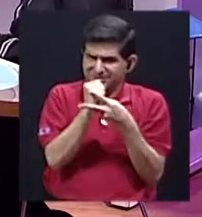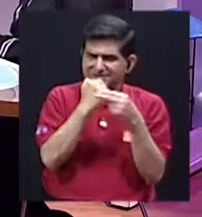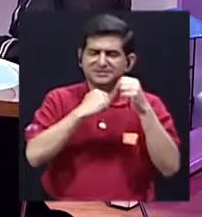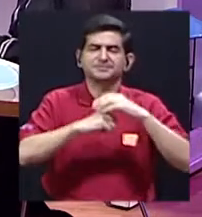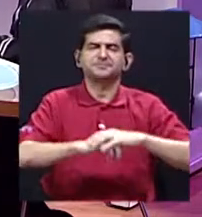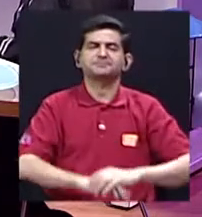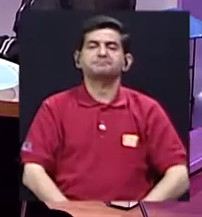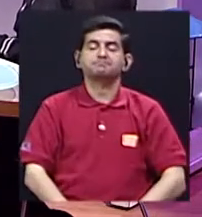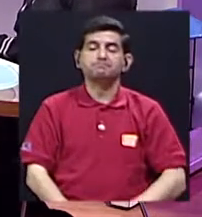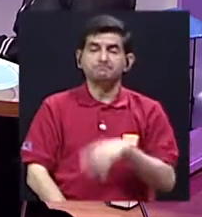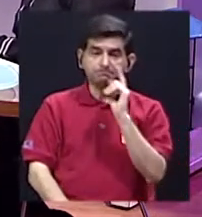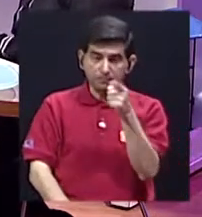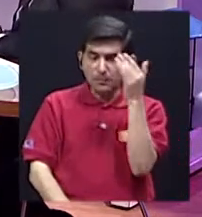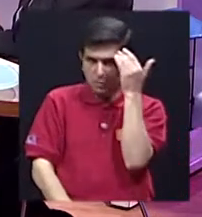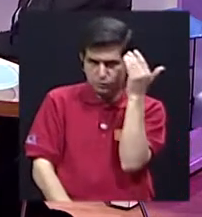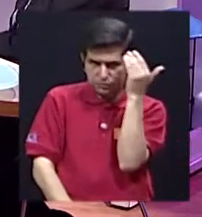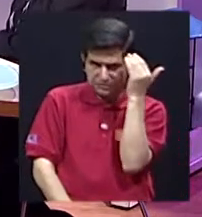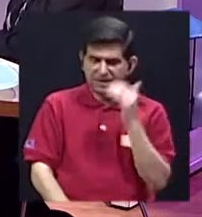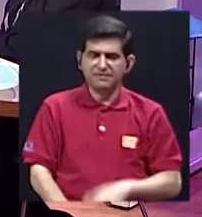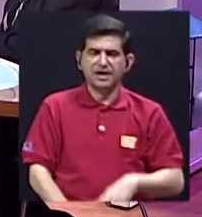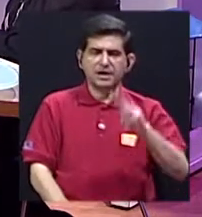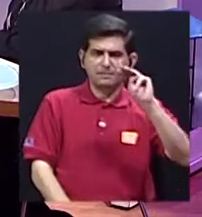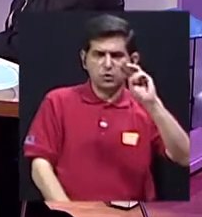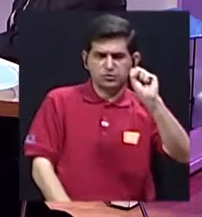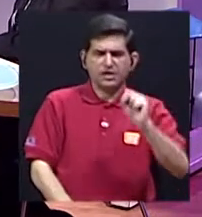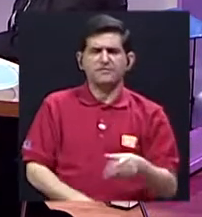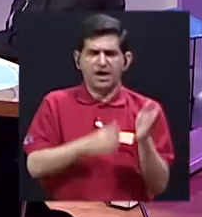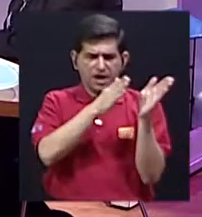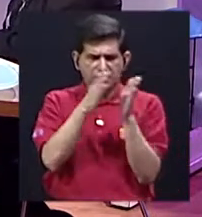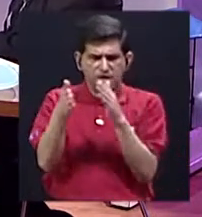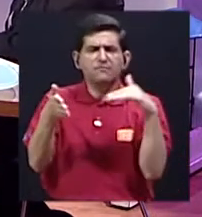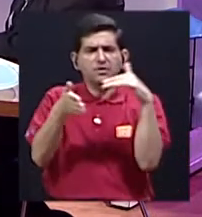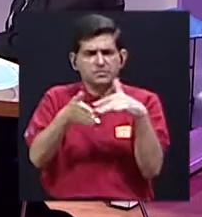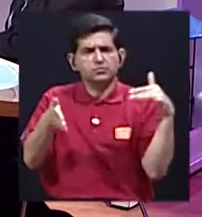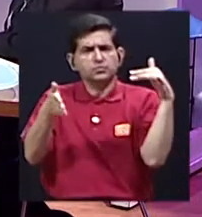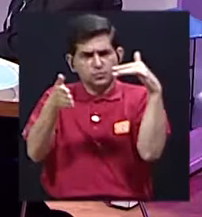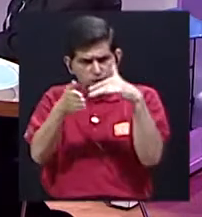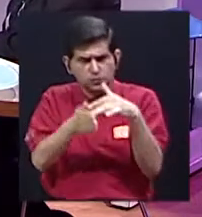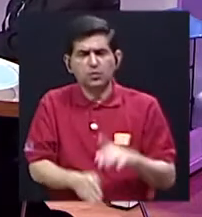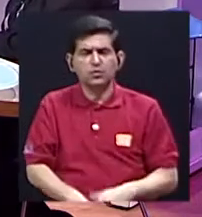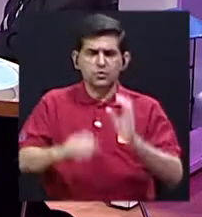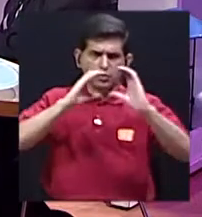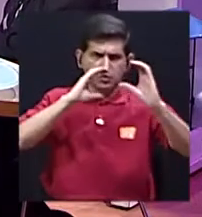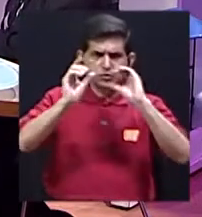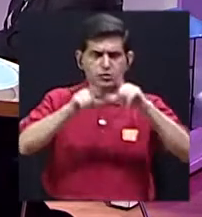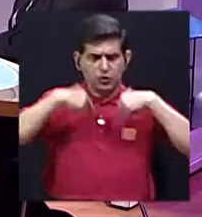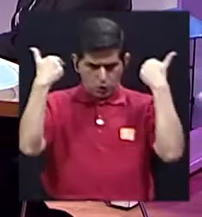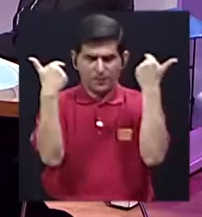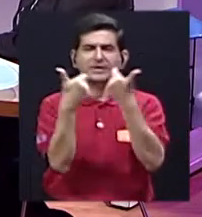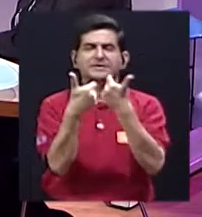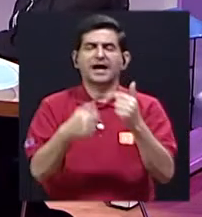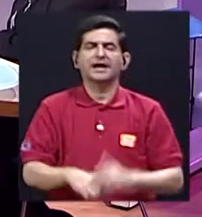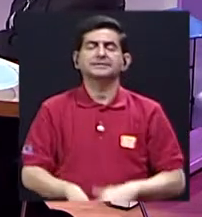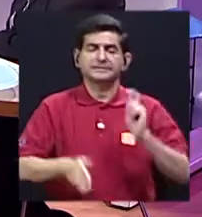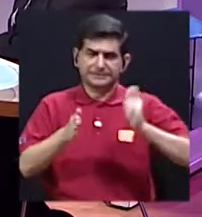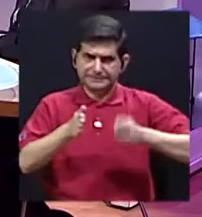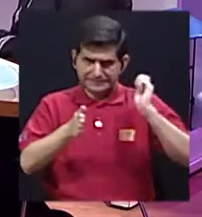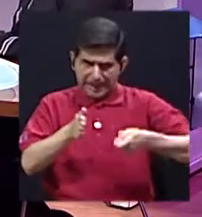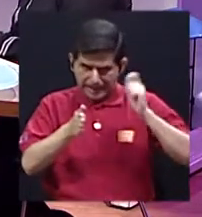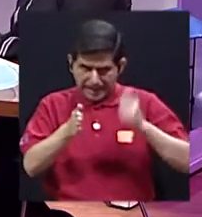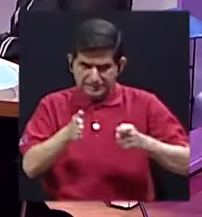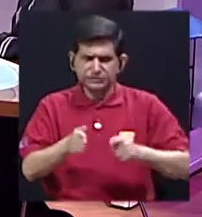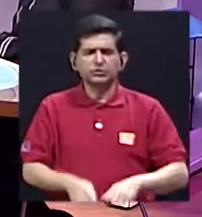como ustedes sabrán montserrat tiene una formación académica en comunicación colectiva en derecho